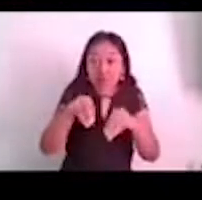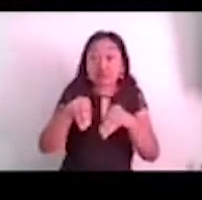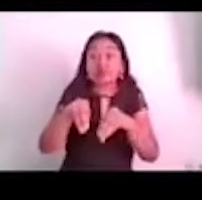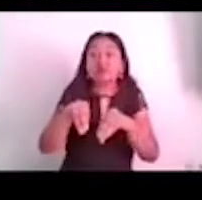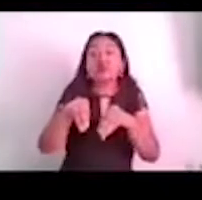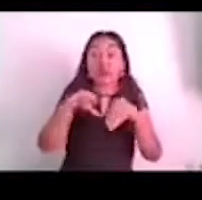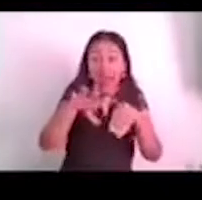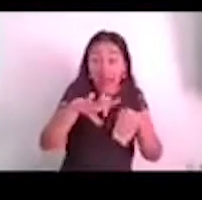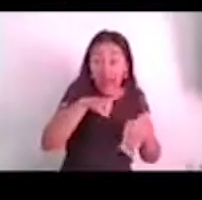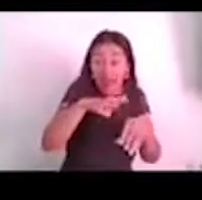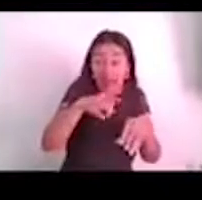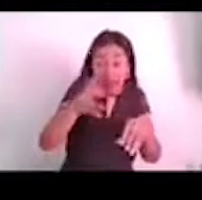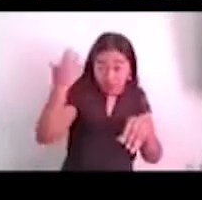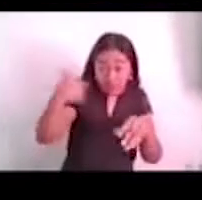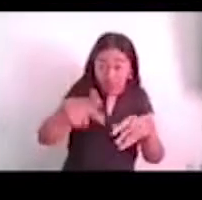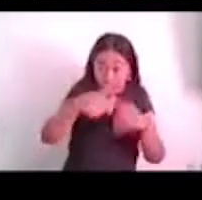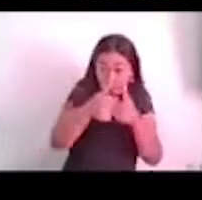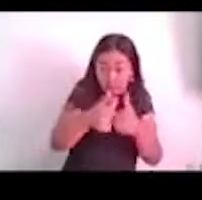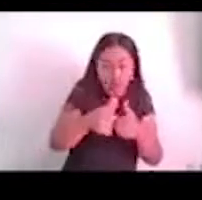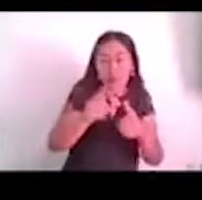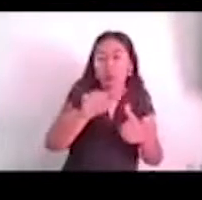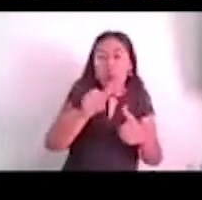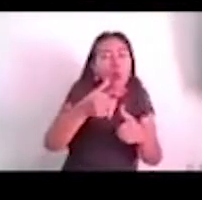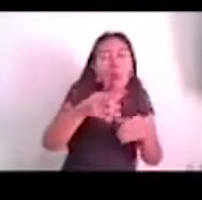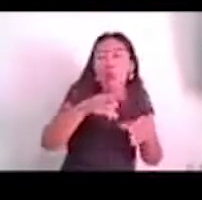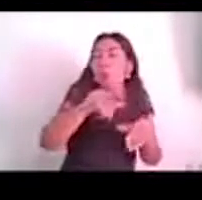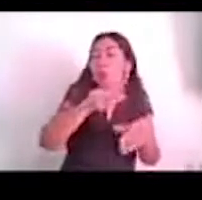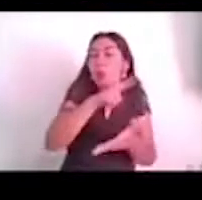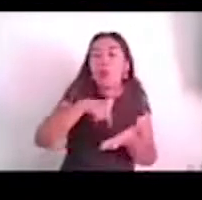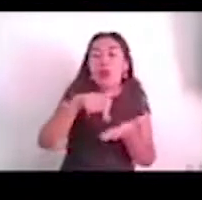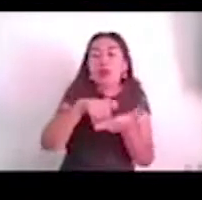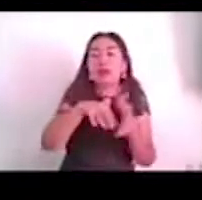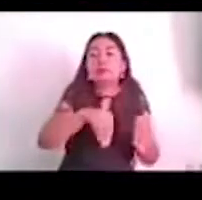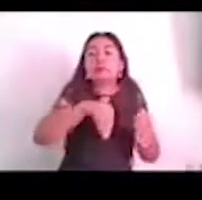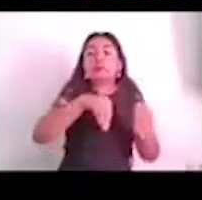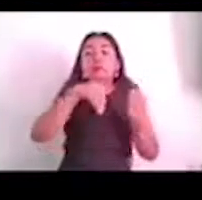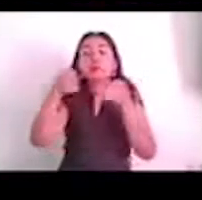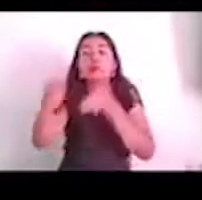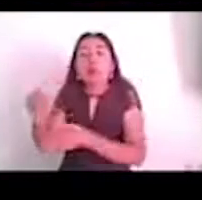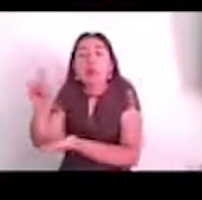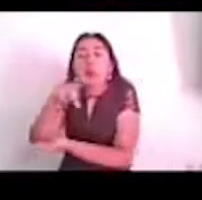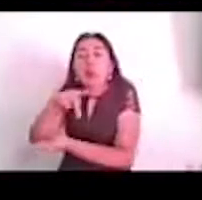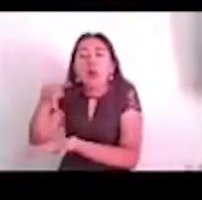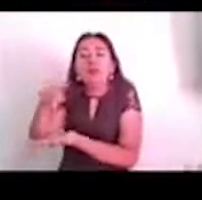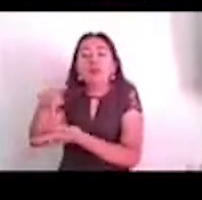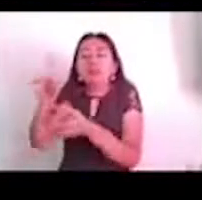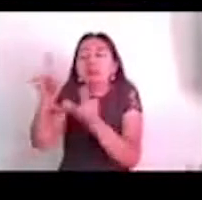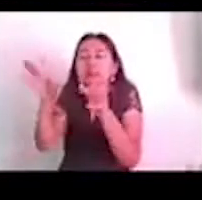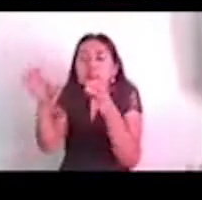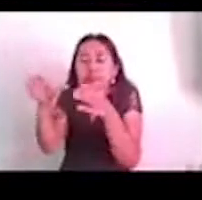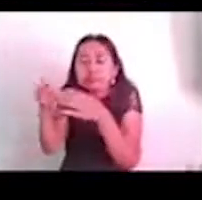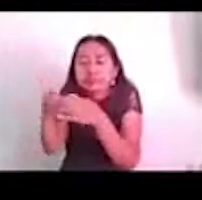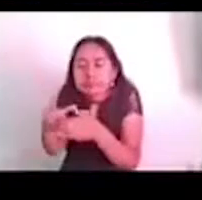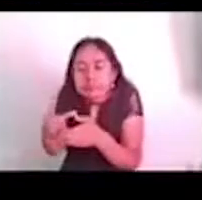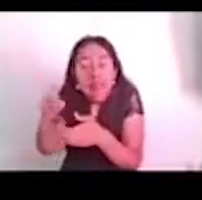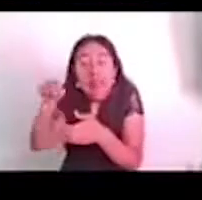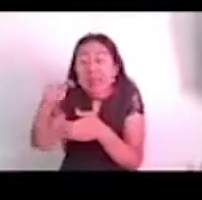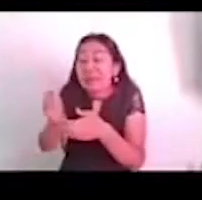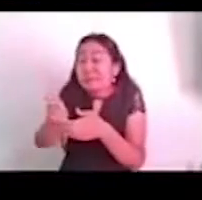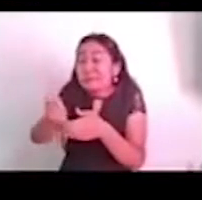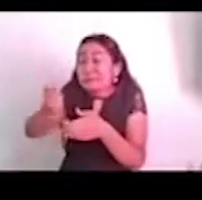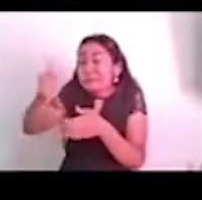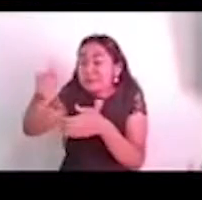no estaba. Estaba en este lugar, que es un pueblo pequeñito, y aquí estaba el asentamiento principal de